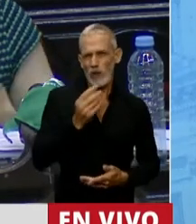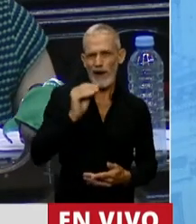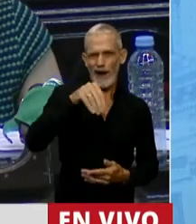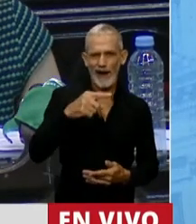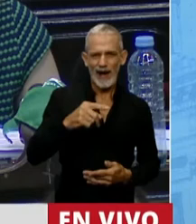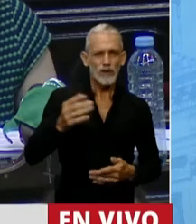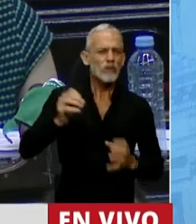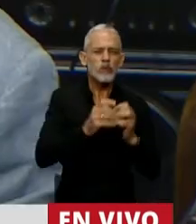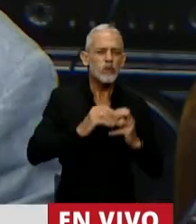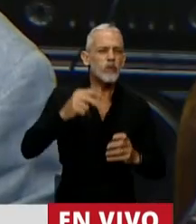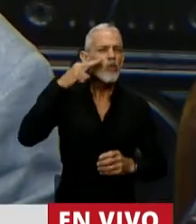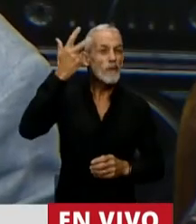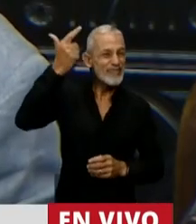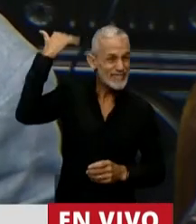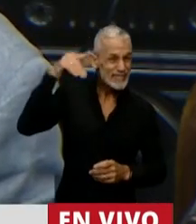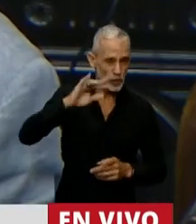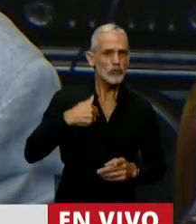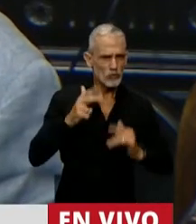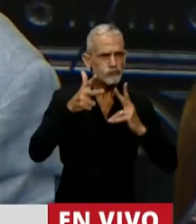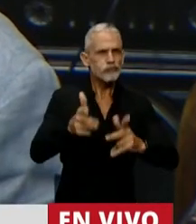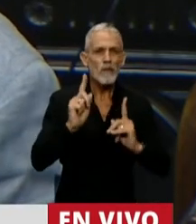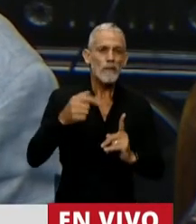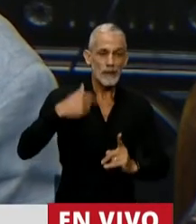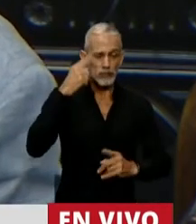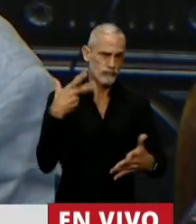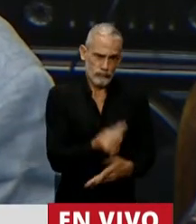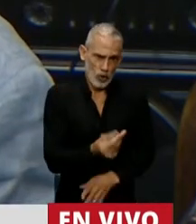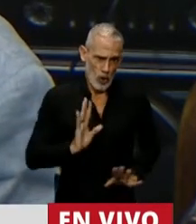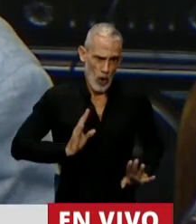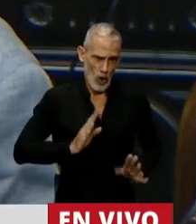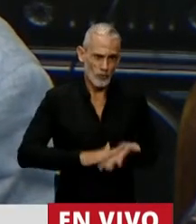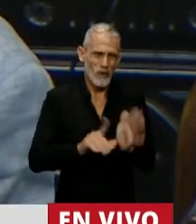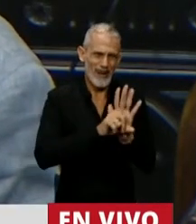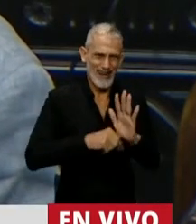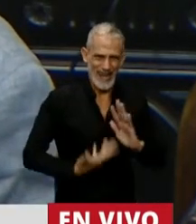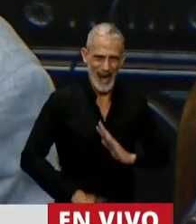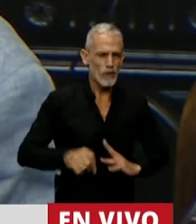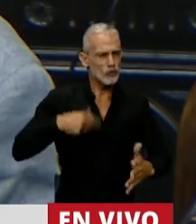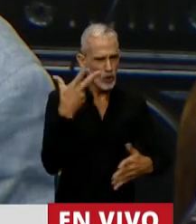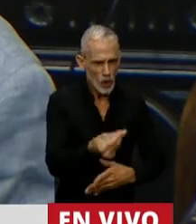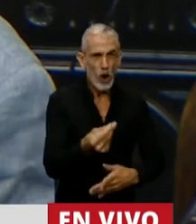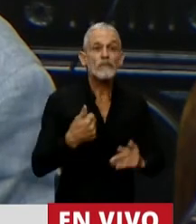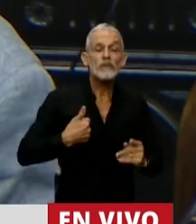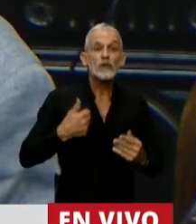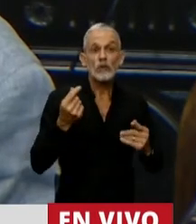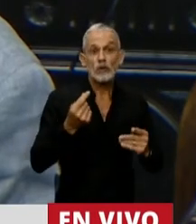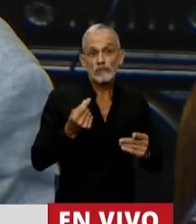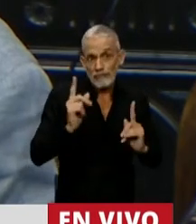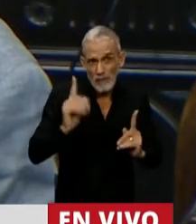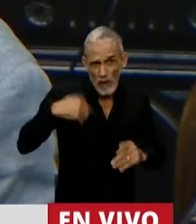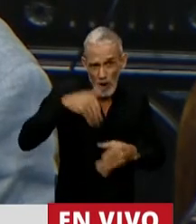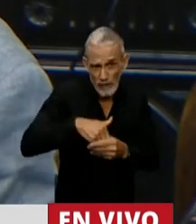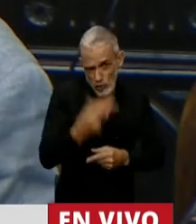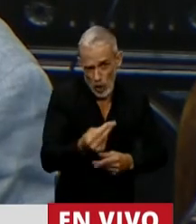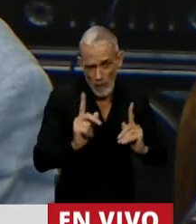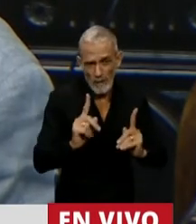del 18 reafirmé mi oposición a la legalización del aborto y mi posición vuelve a ser la misma,